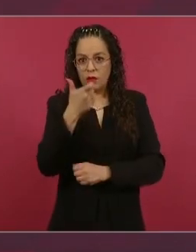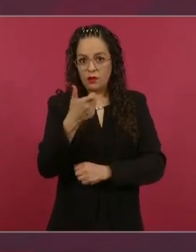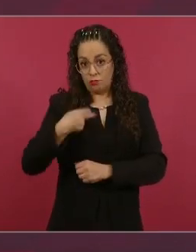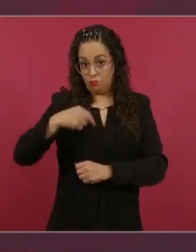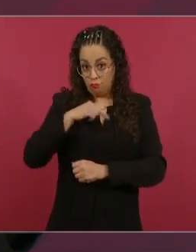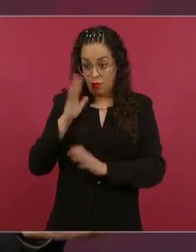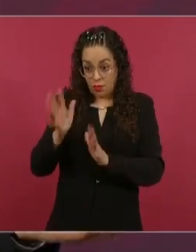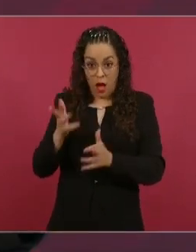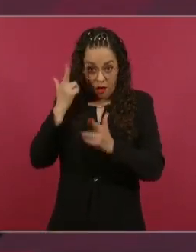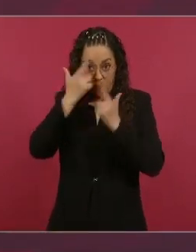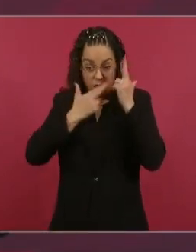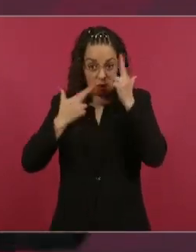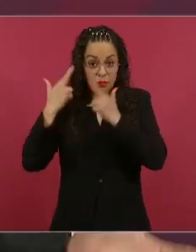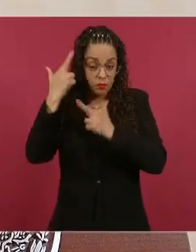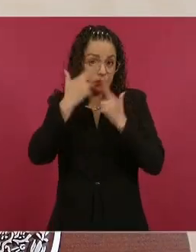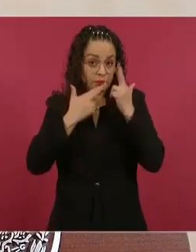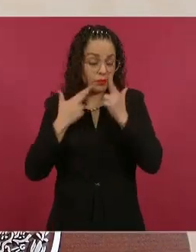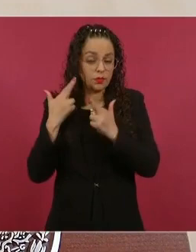porque